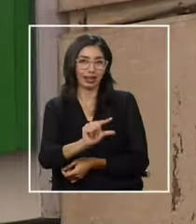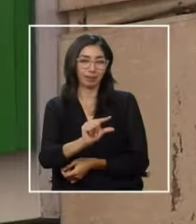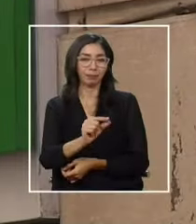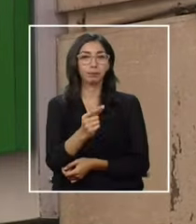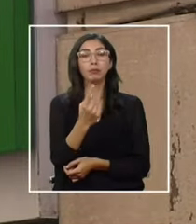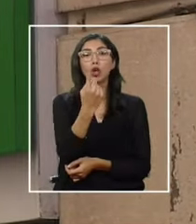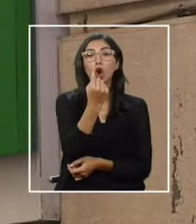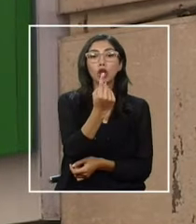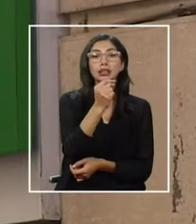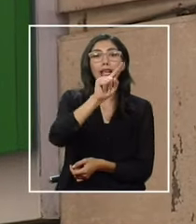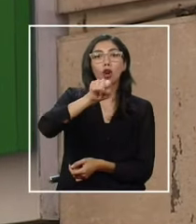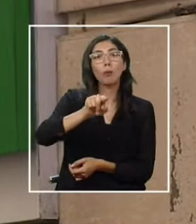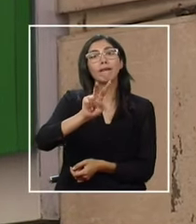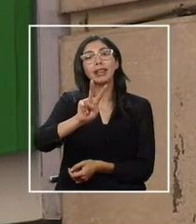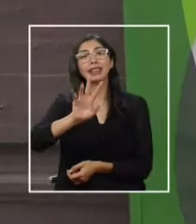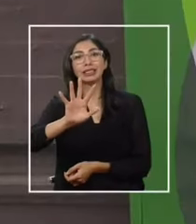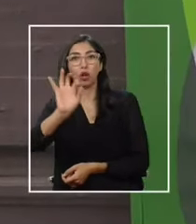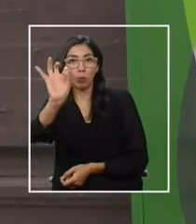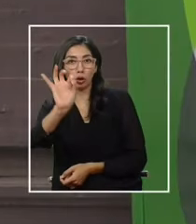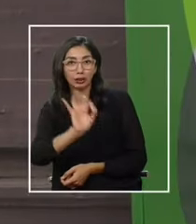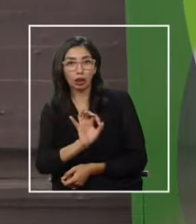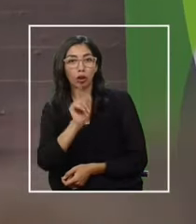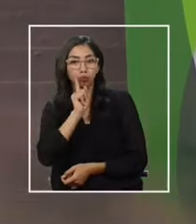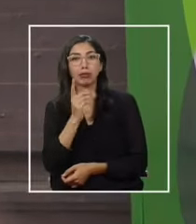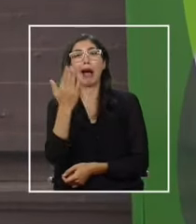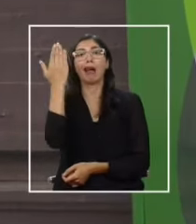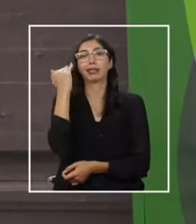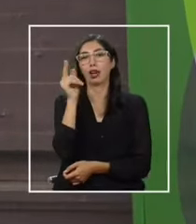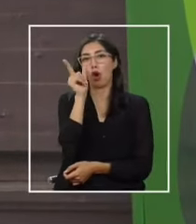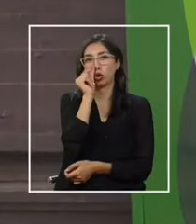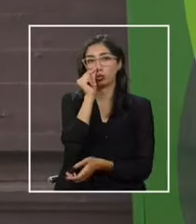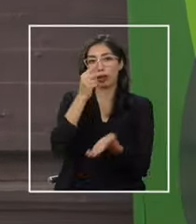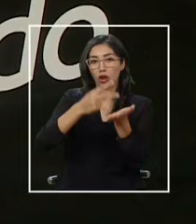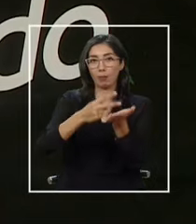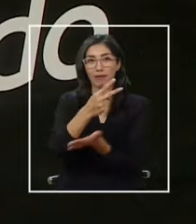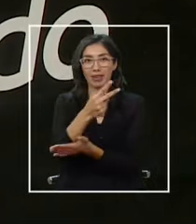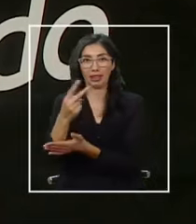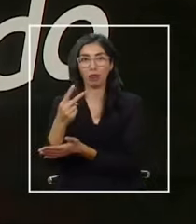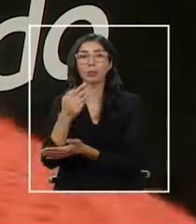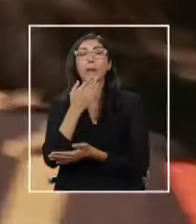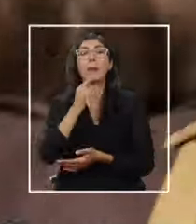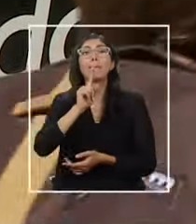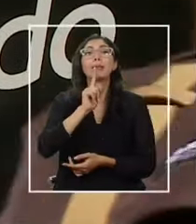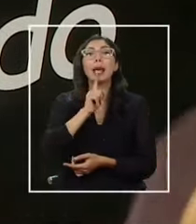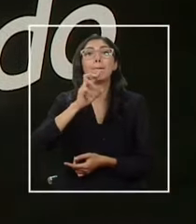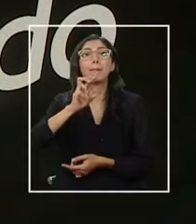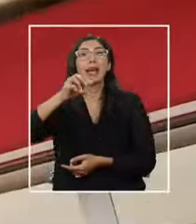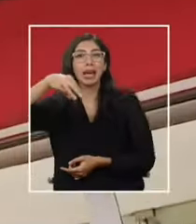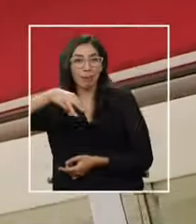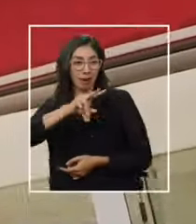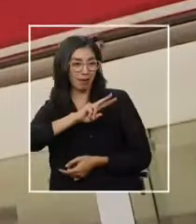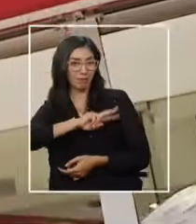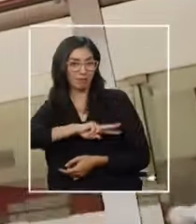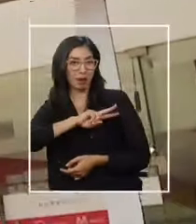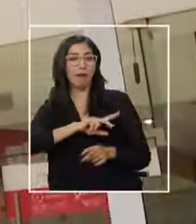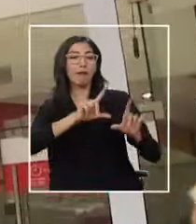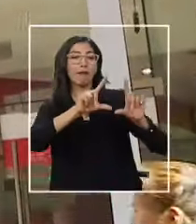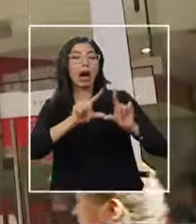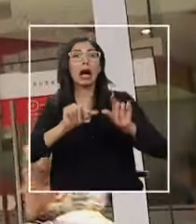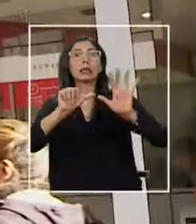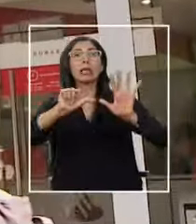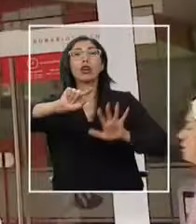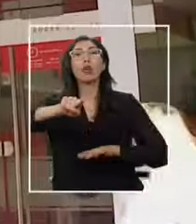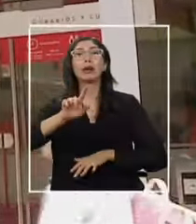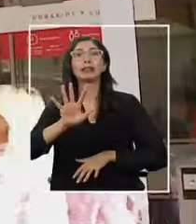el 11,25% que tuvimos en octubre del 2022, la TPM ha bajado hasta